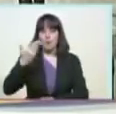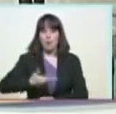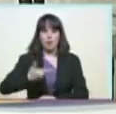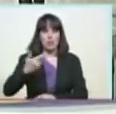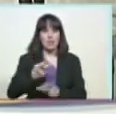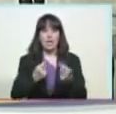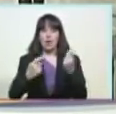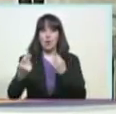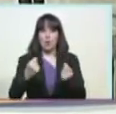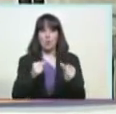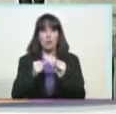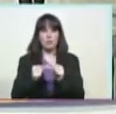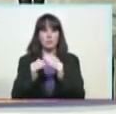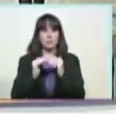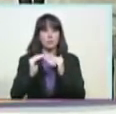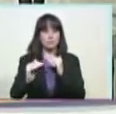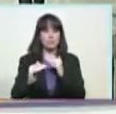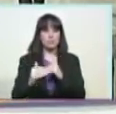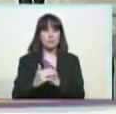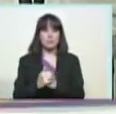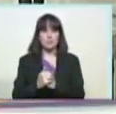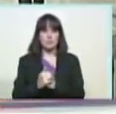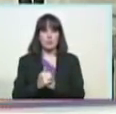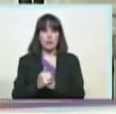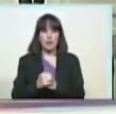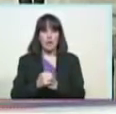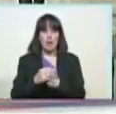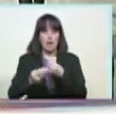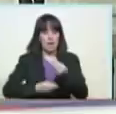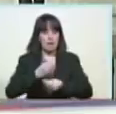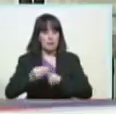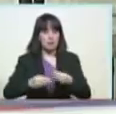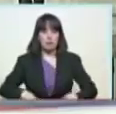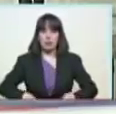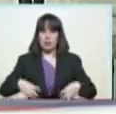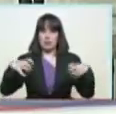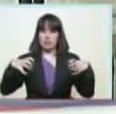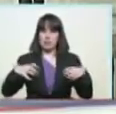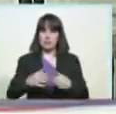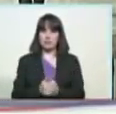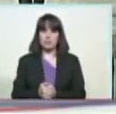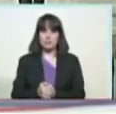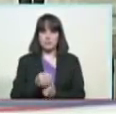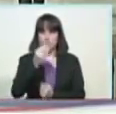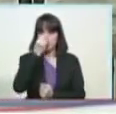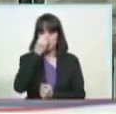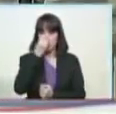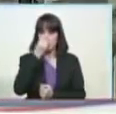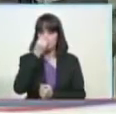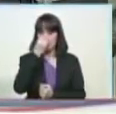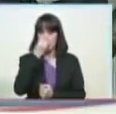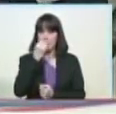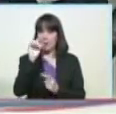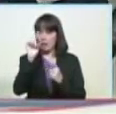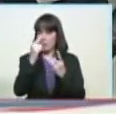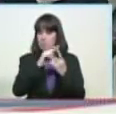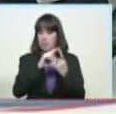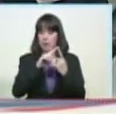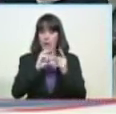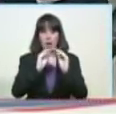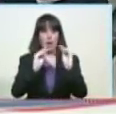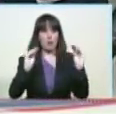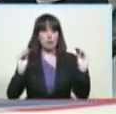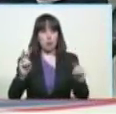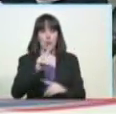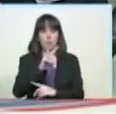de la estabilidad de la generación de riqueza de la satisfacción de necesidades de nuestro pueblo es el primer anuncio que